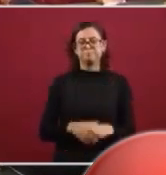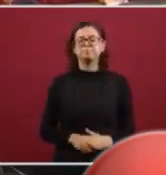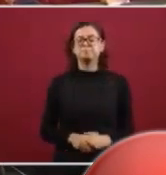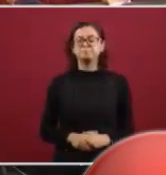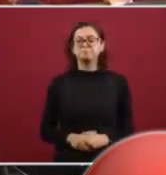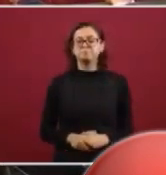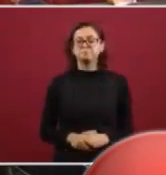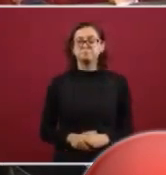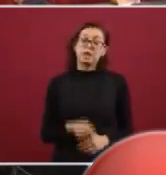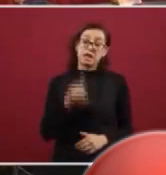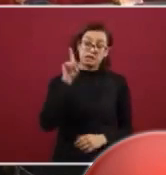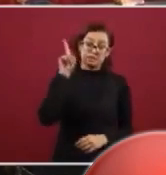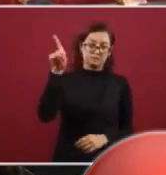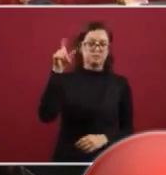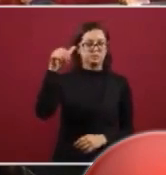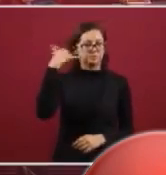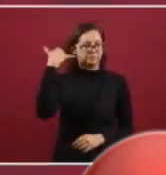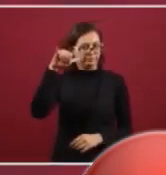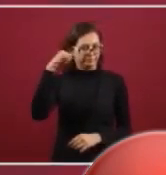Mérida, Yucatán,